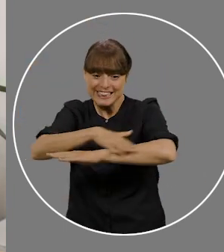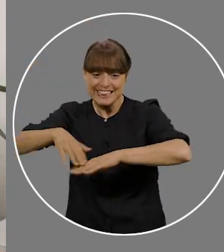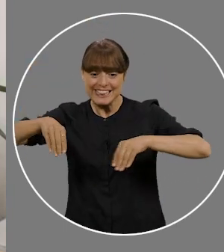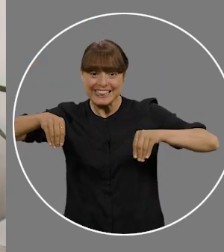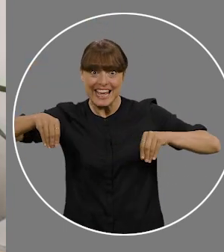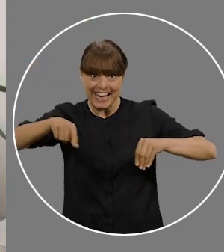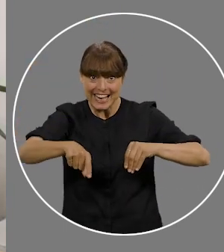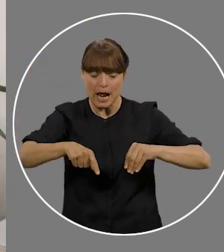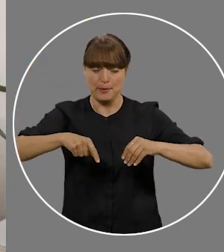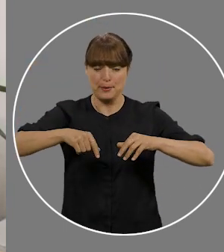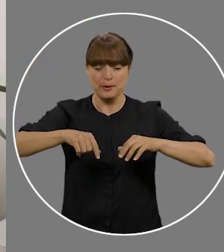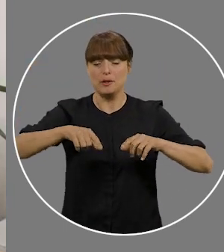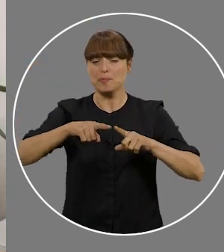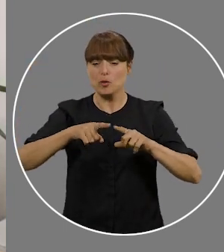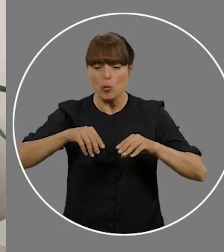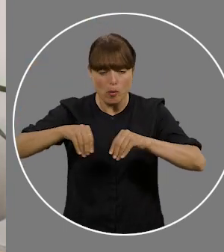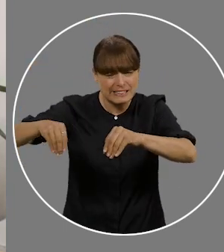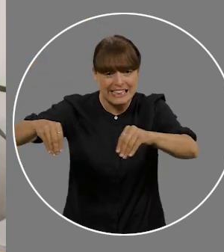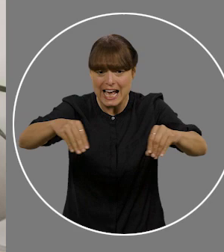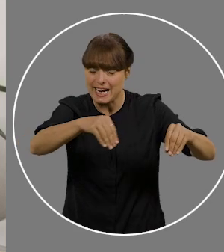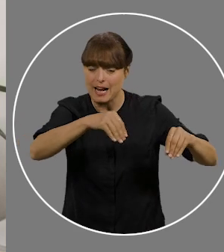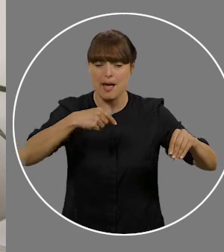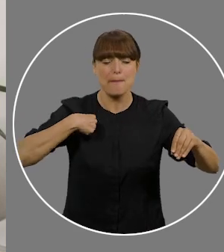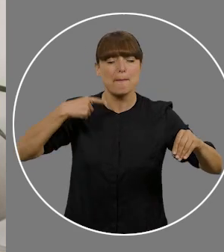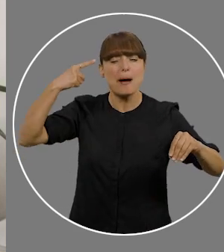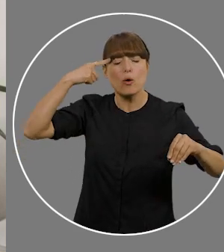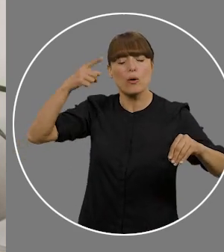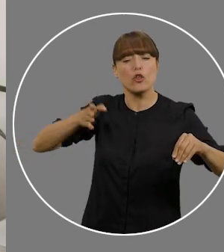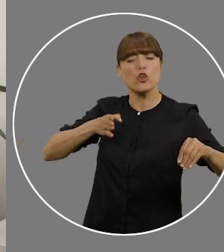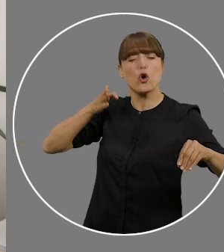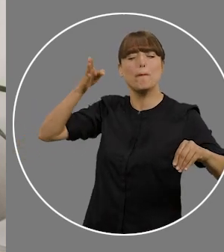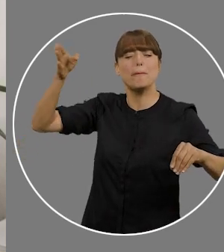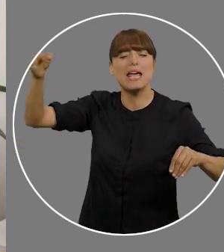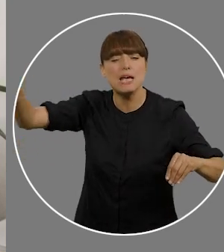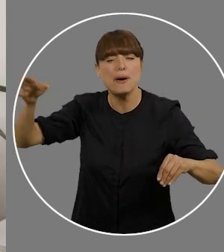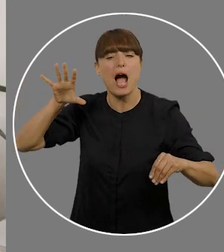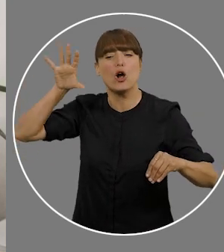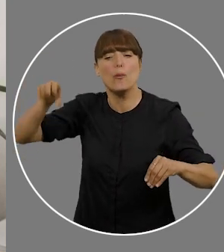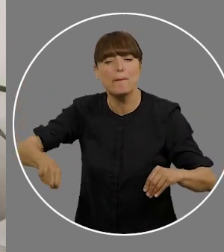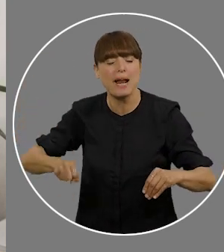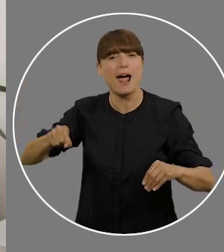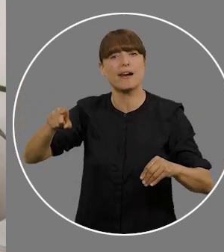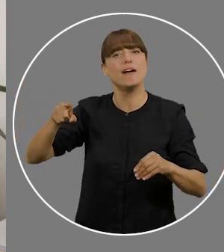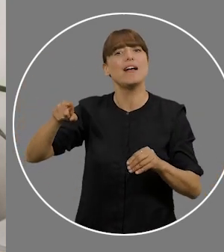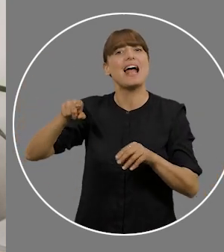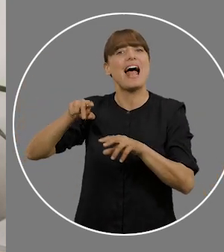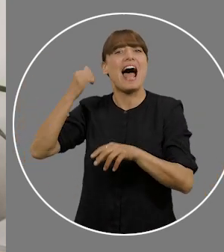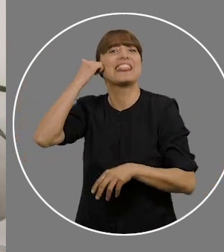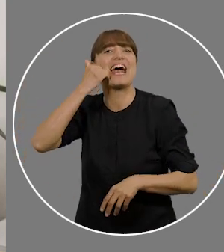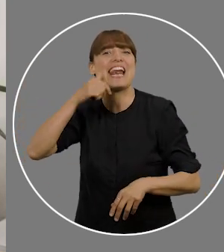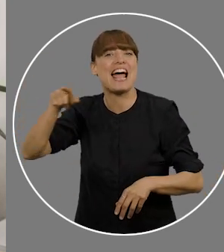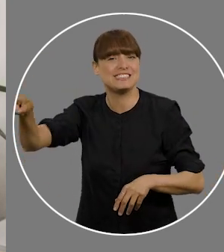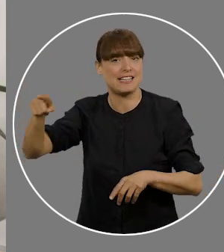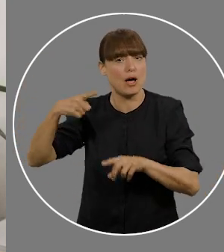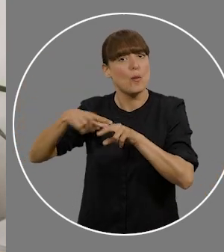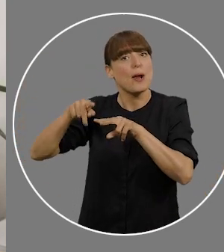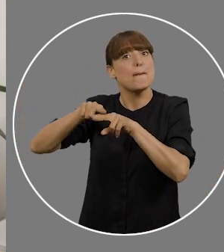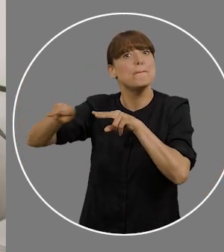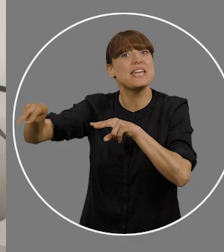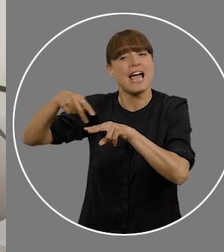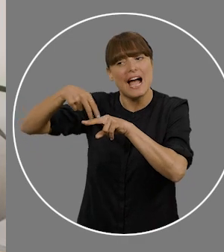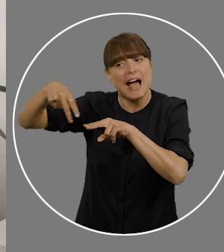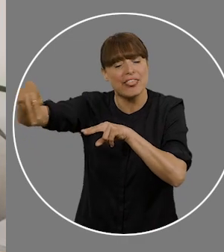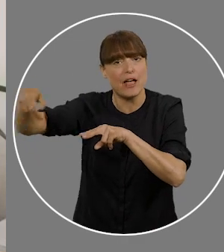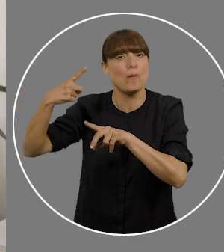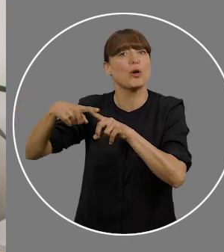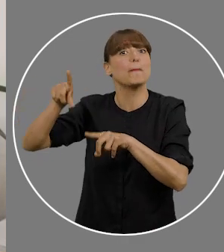y yo íbamos a comprar, porque era mucho más barato, a Tarrasa, andando por la vía. ¿A dónde, perdón? A Tarrasa me